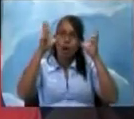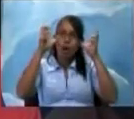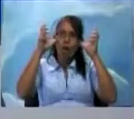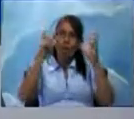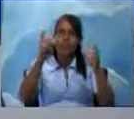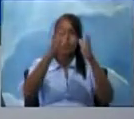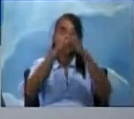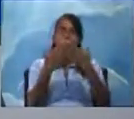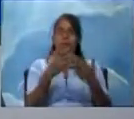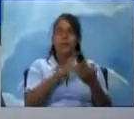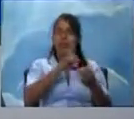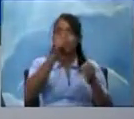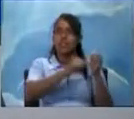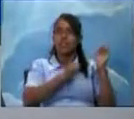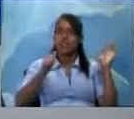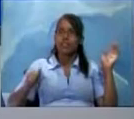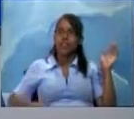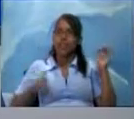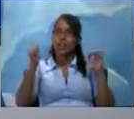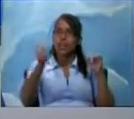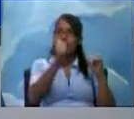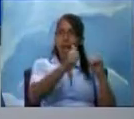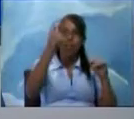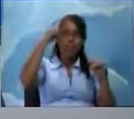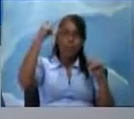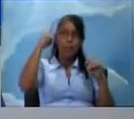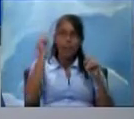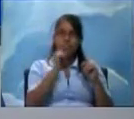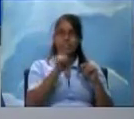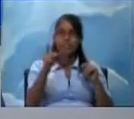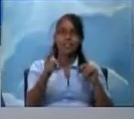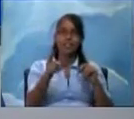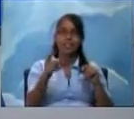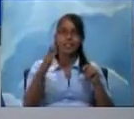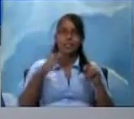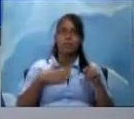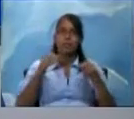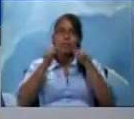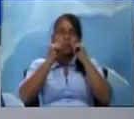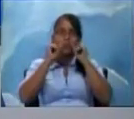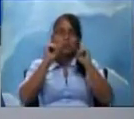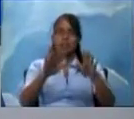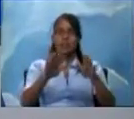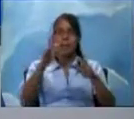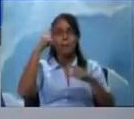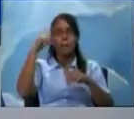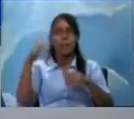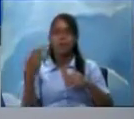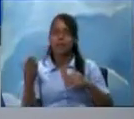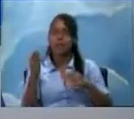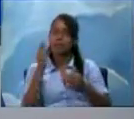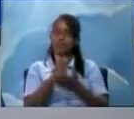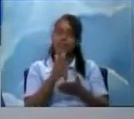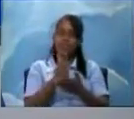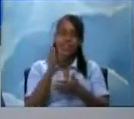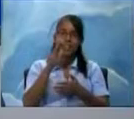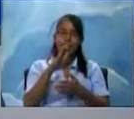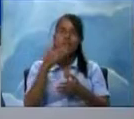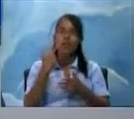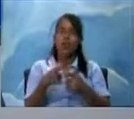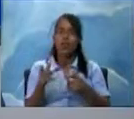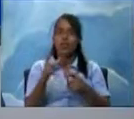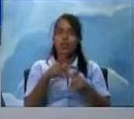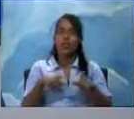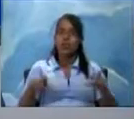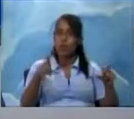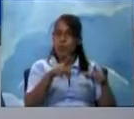oyendo la palabra del Señor cada día. Para ustedes, mi bendición. Para los que todavía están en el lado